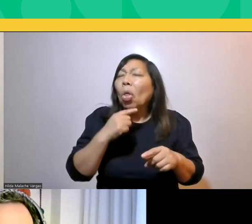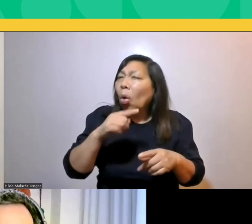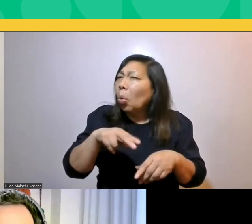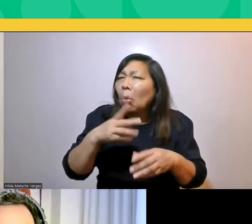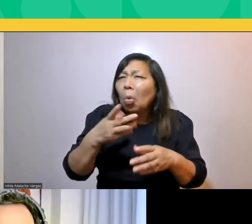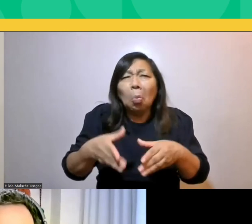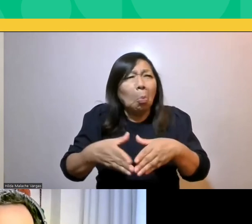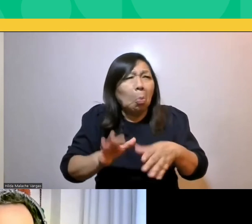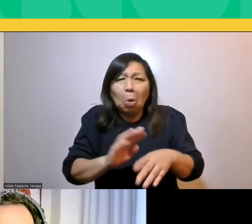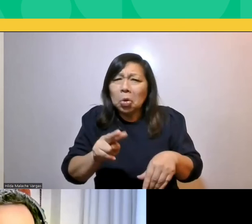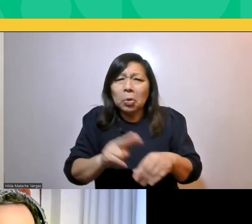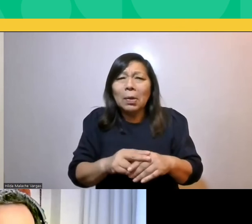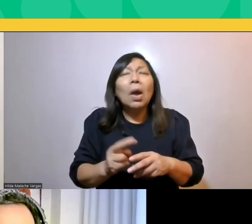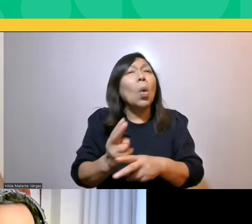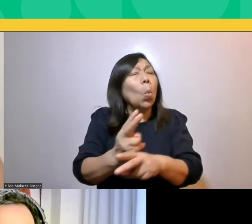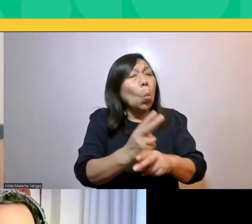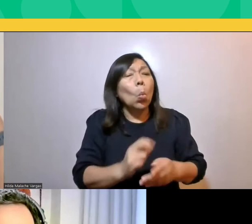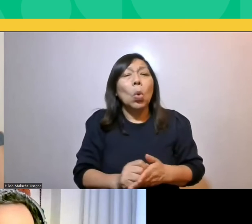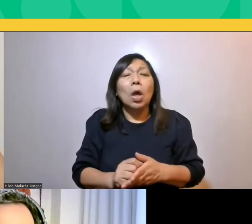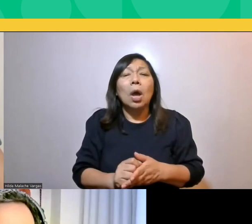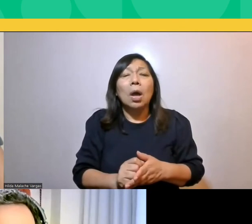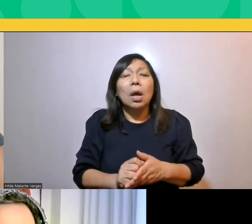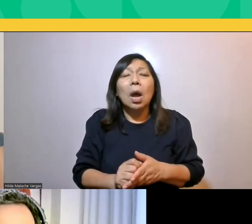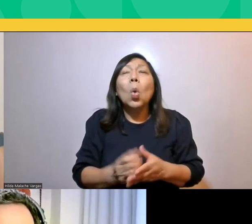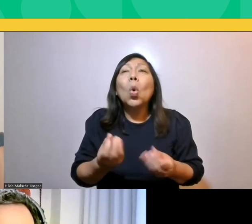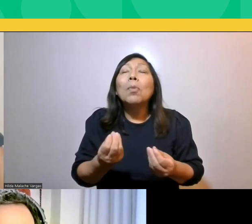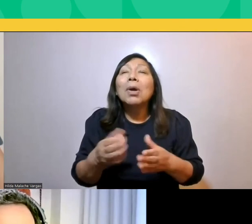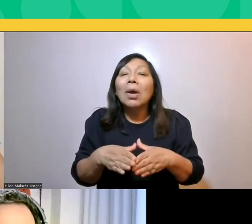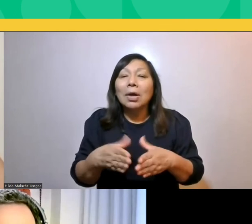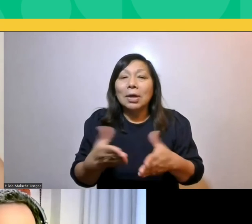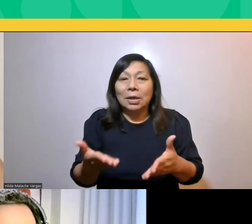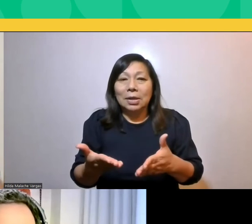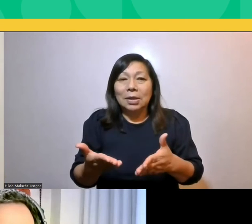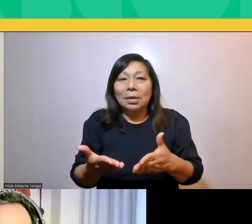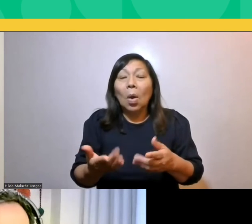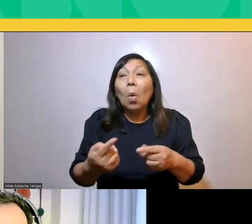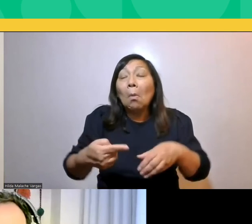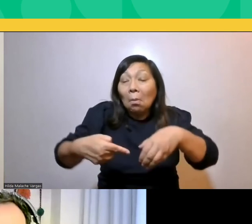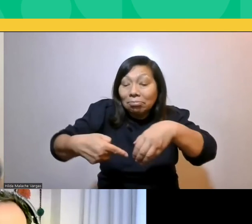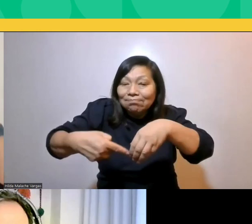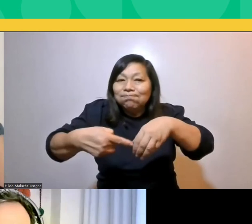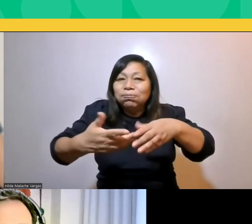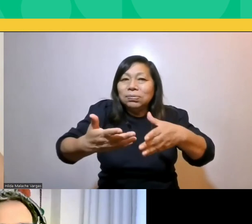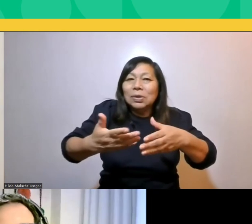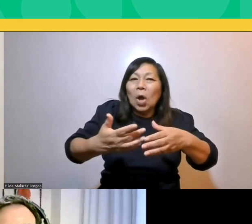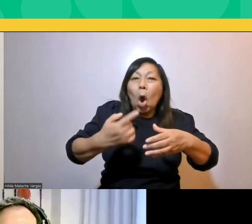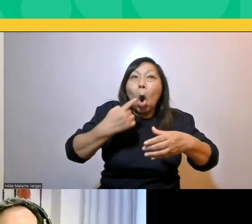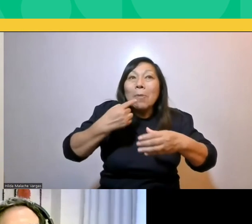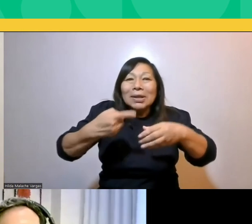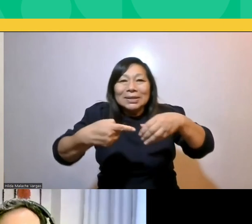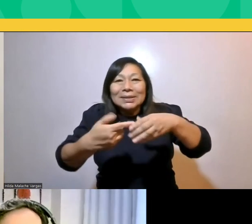ninguna posición. Ahora también hay que tener en cuenta el ángulo de la vagina y el ángulo de la erección. Pueden haber posiciones en las que los ángulos no Ujú,